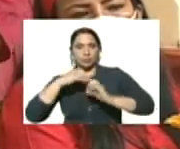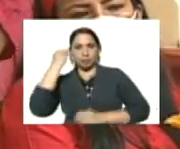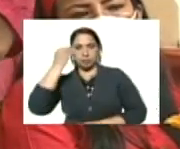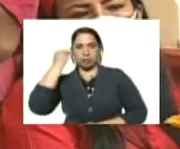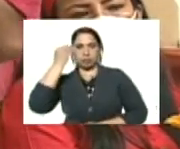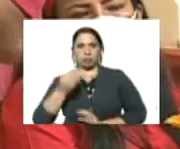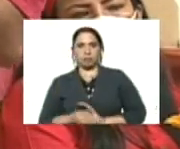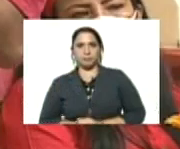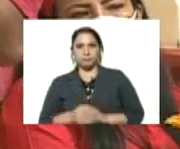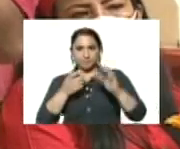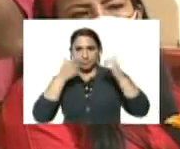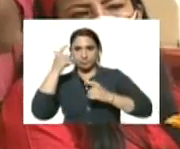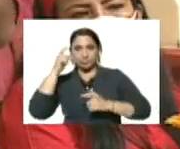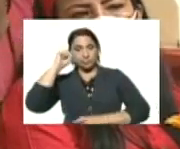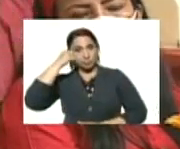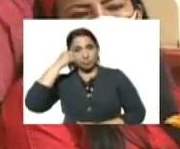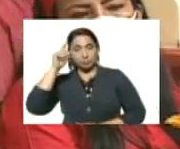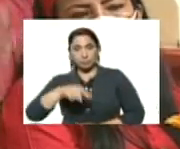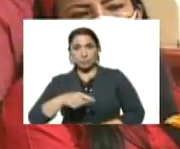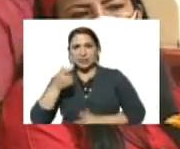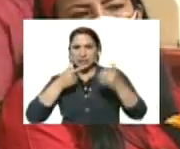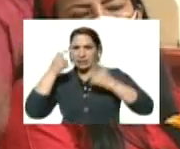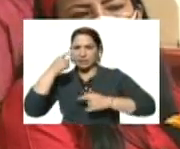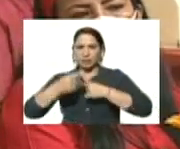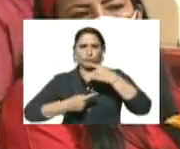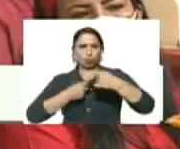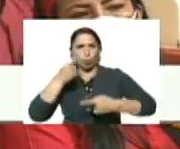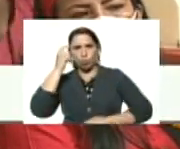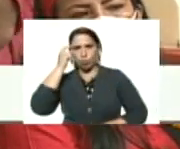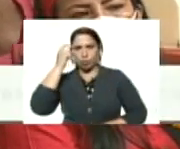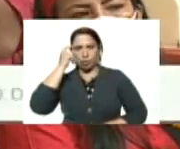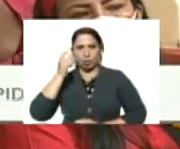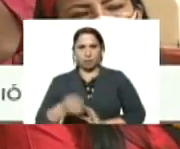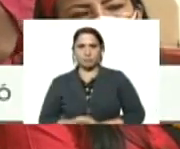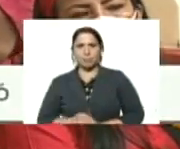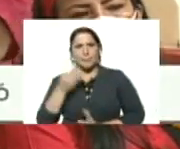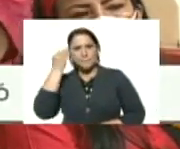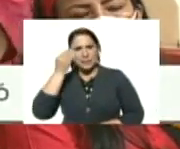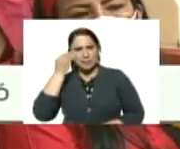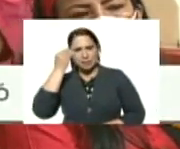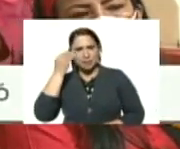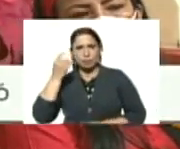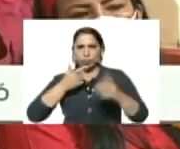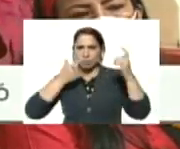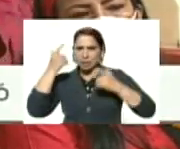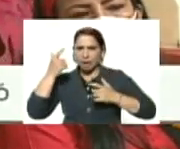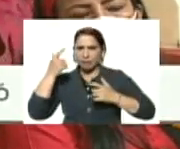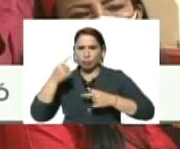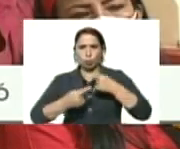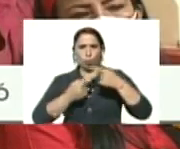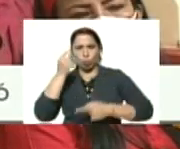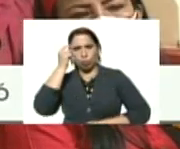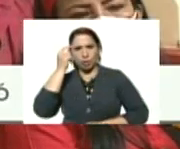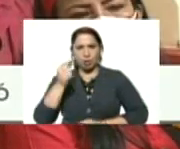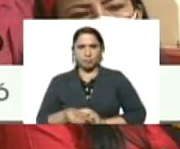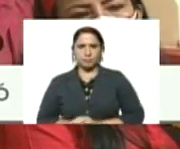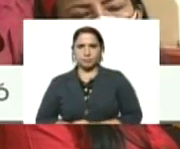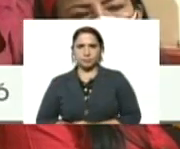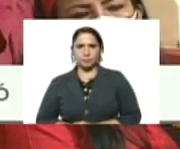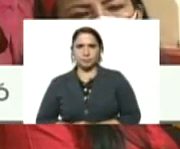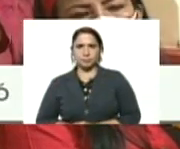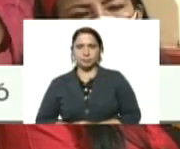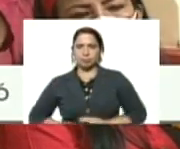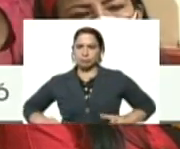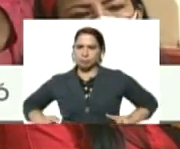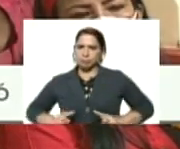Chávez. Recordemos a Comandante Chávez todos los días. El pensamiento de Chávez es diario. Uno